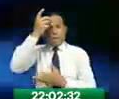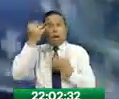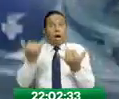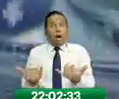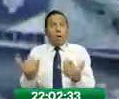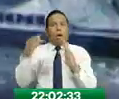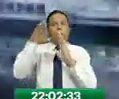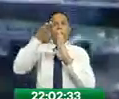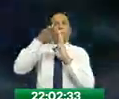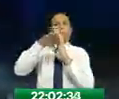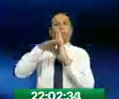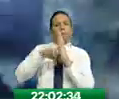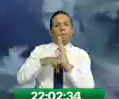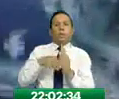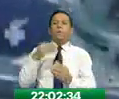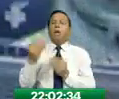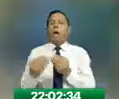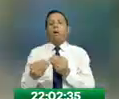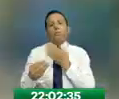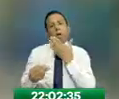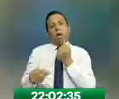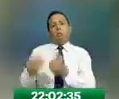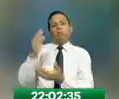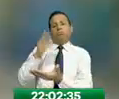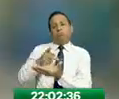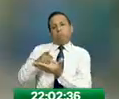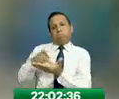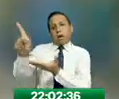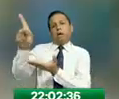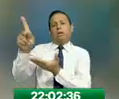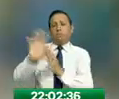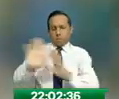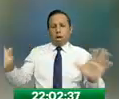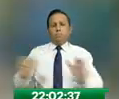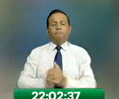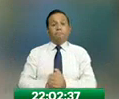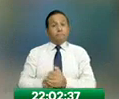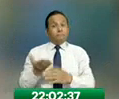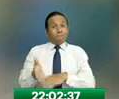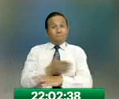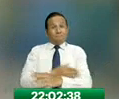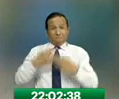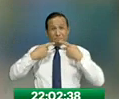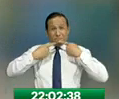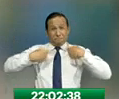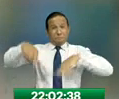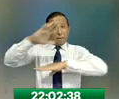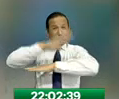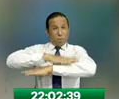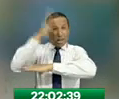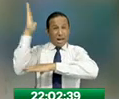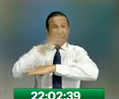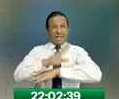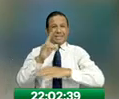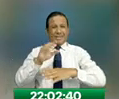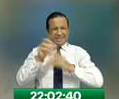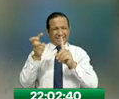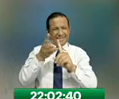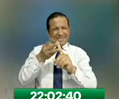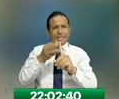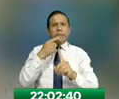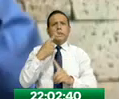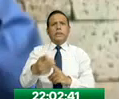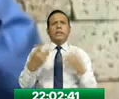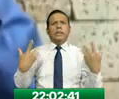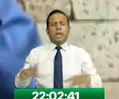decidieron entonces liquidar las operaciones. Un artículo publicado por el portal Bloomberg señala que Ecuador pagó los préstamos de manera